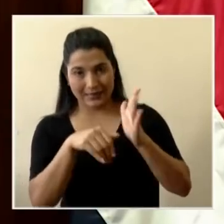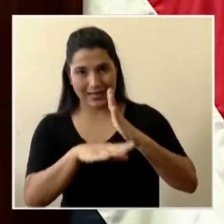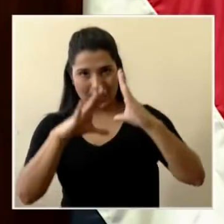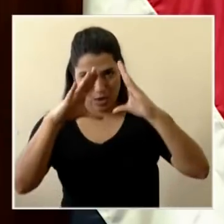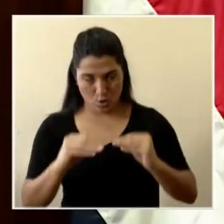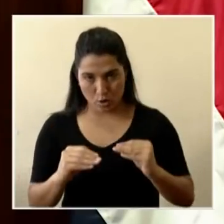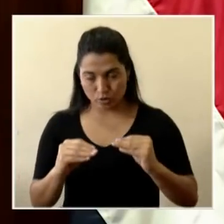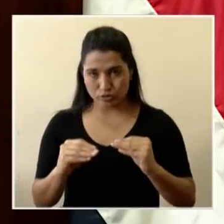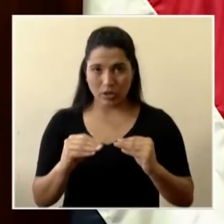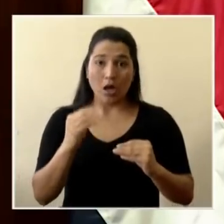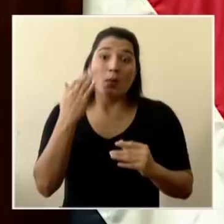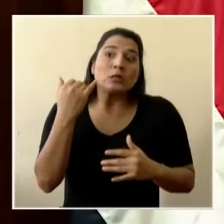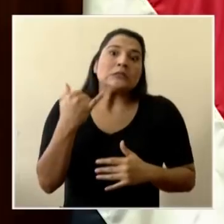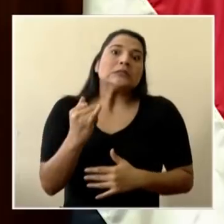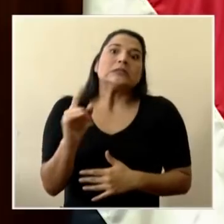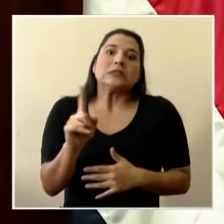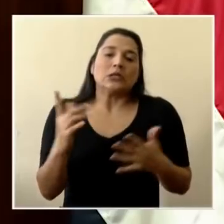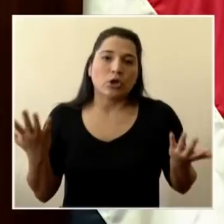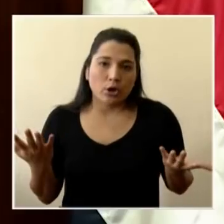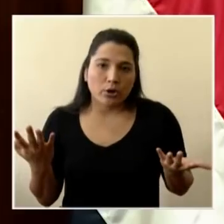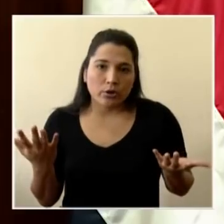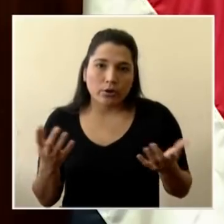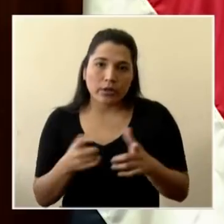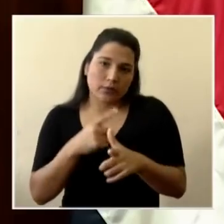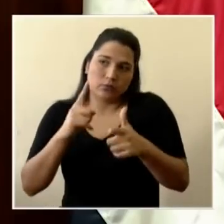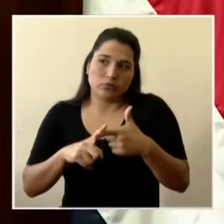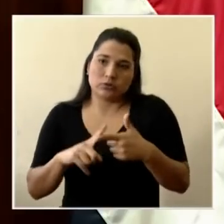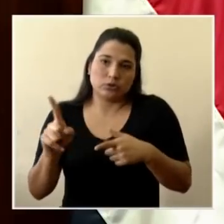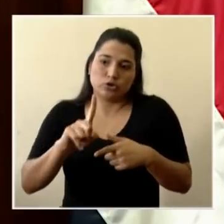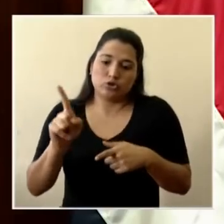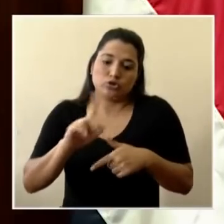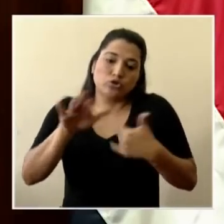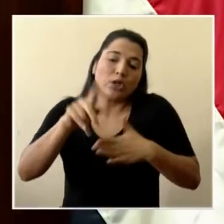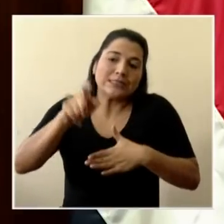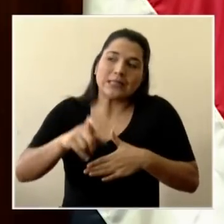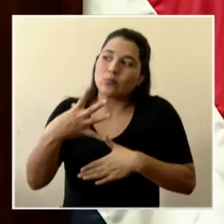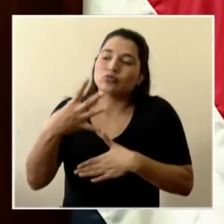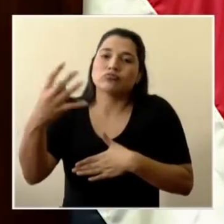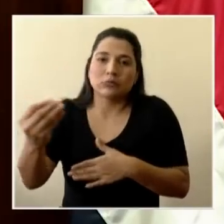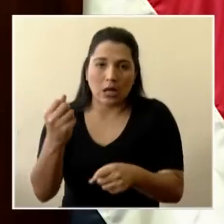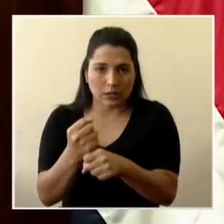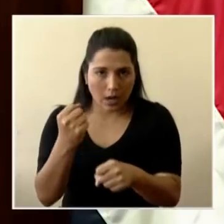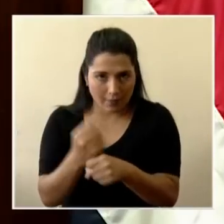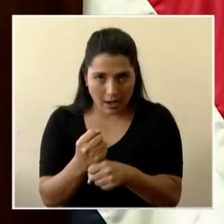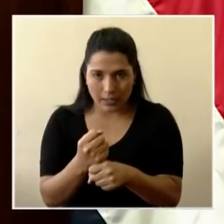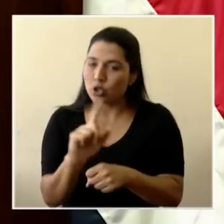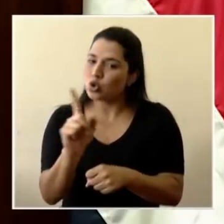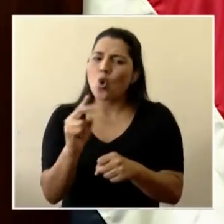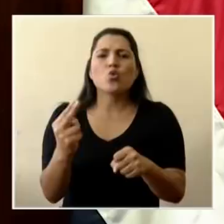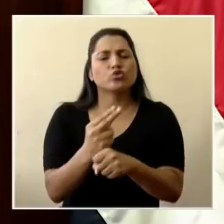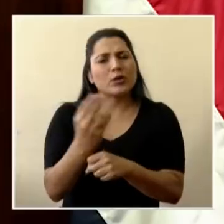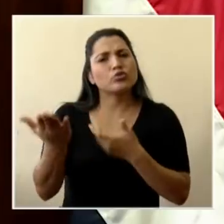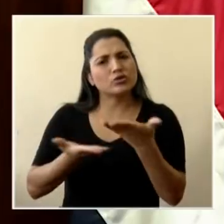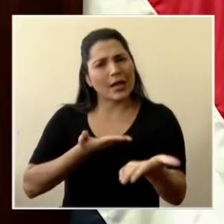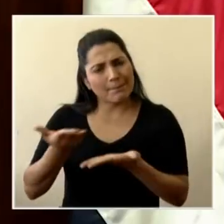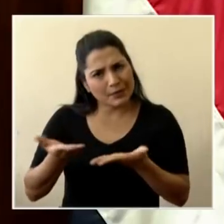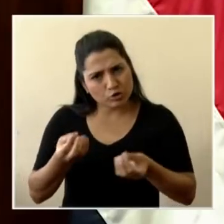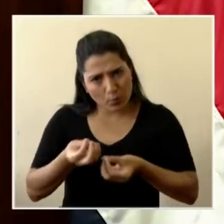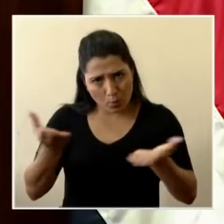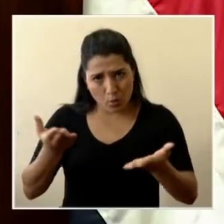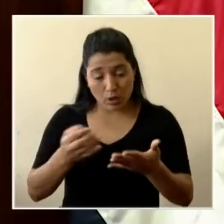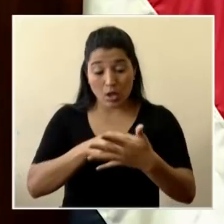personas, ¿qué sentido tendría? De todos tendremos que ir a trabajar y tendríamos la restricción. Entonces, utilicemos por favor el servicio público. De los